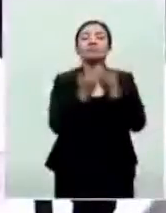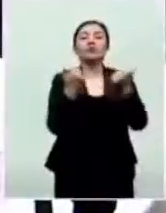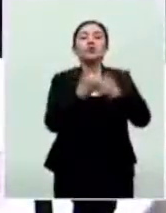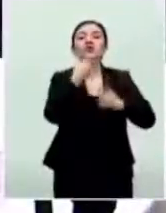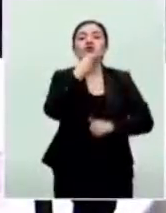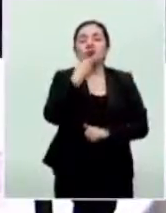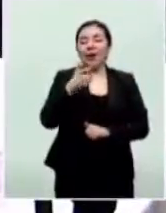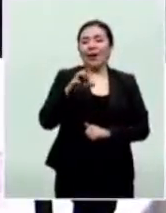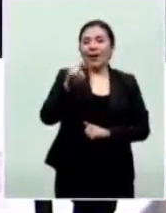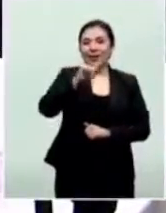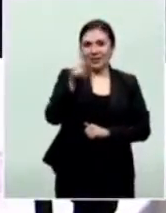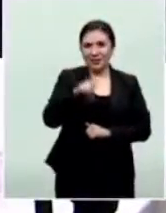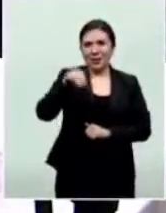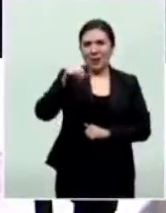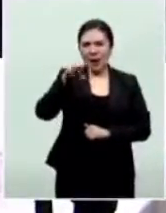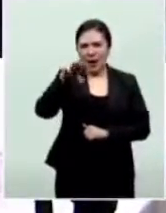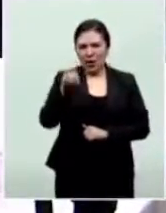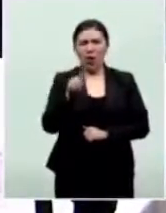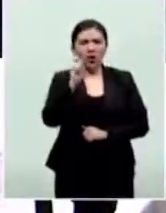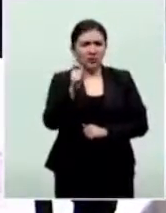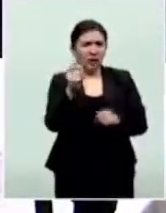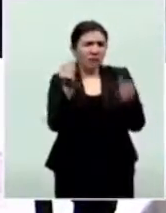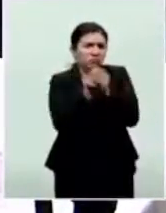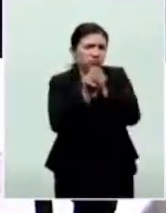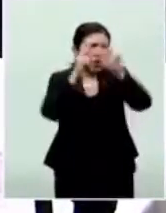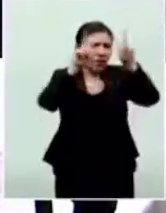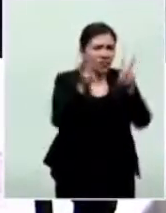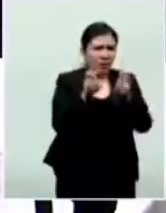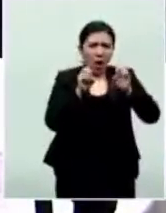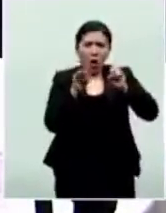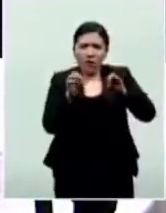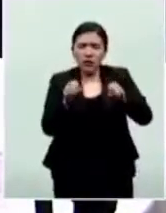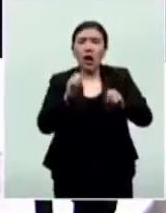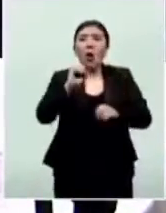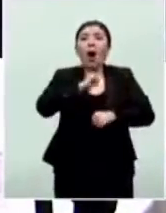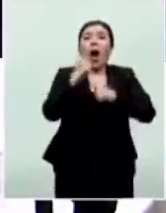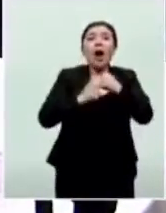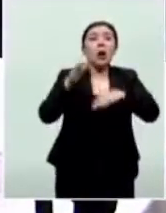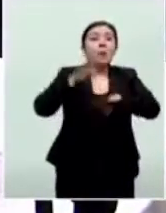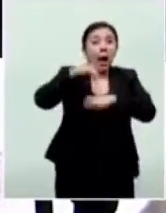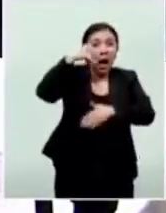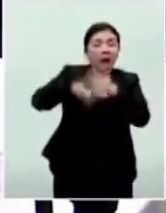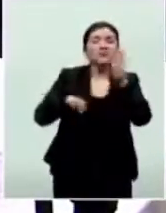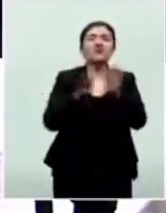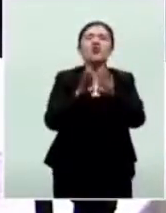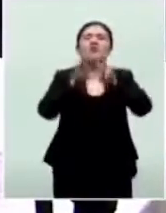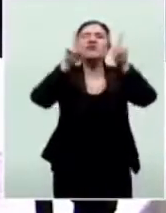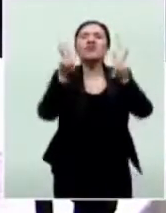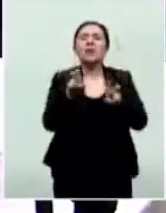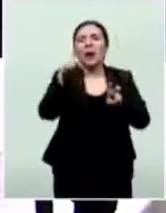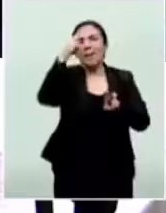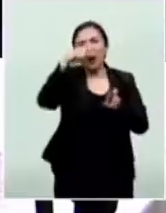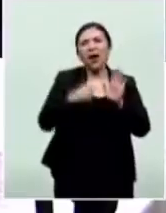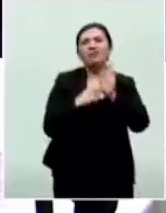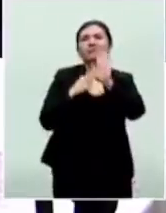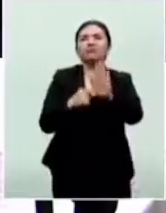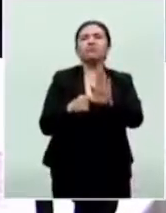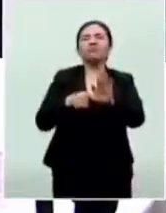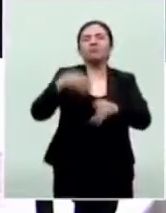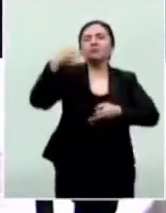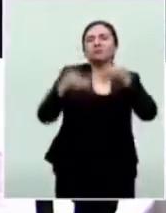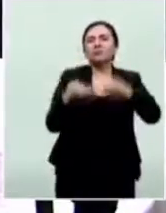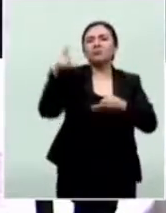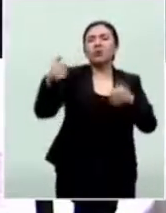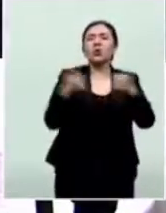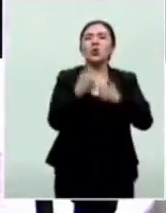Manero, ¿se trató nada más asuntos oficiales, nada de el asunto que se atrajo ante el pleno del litigio que